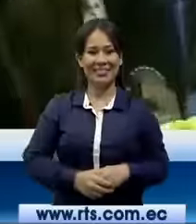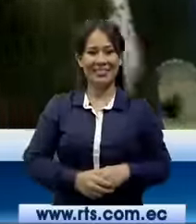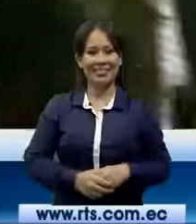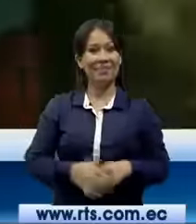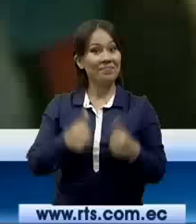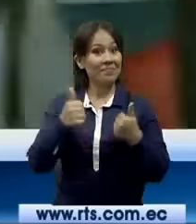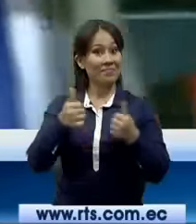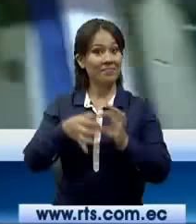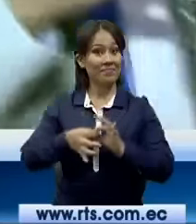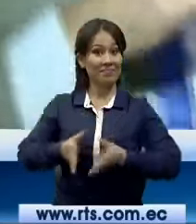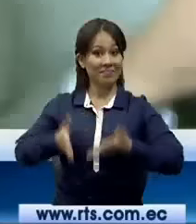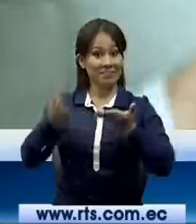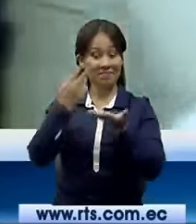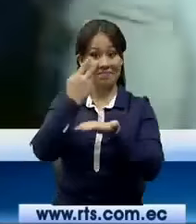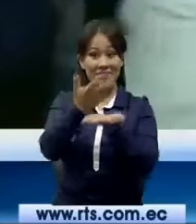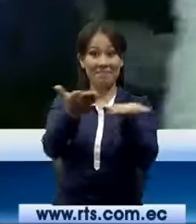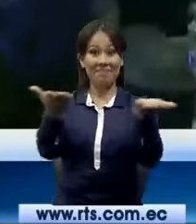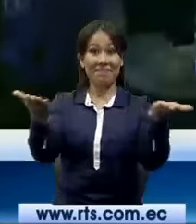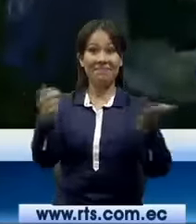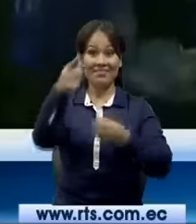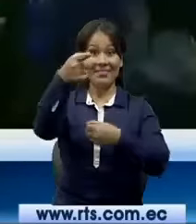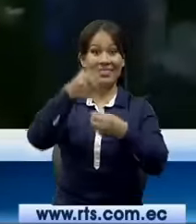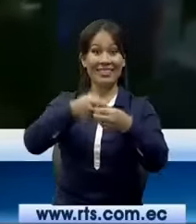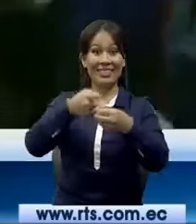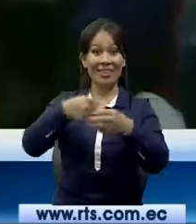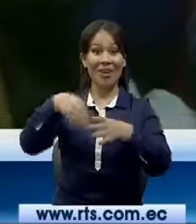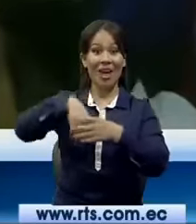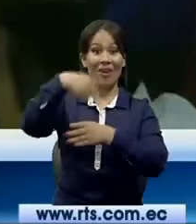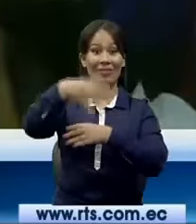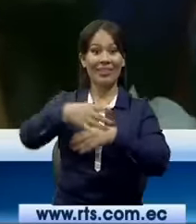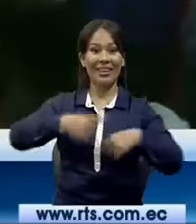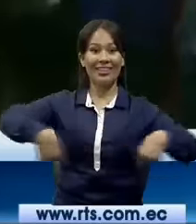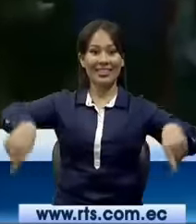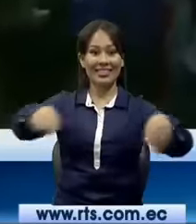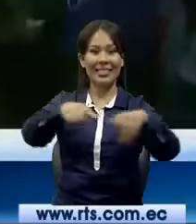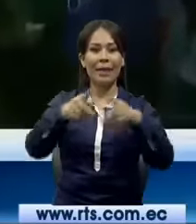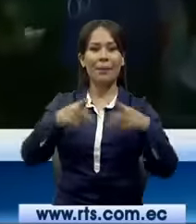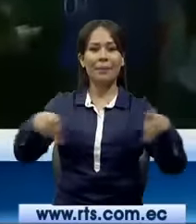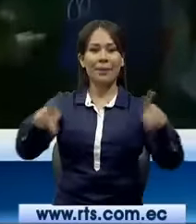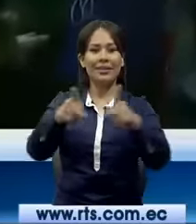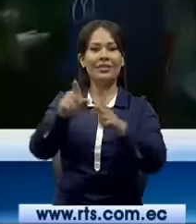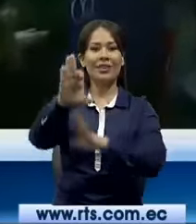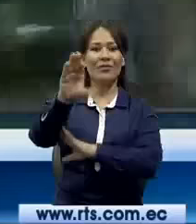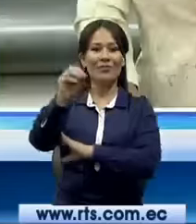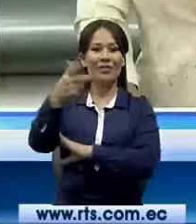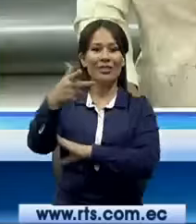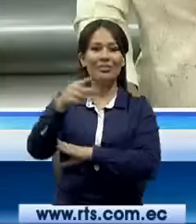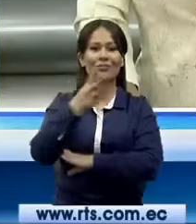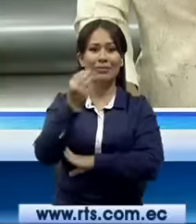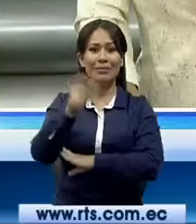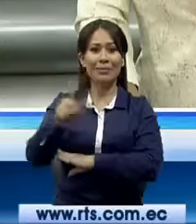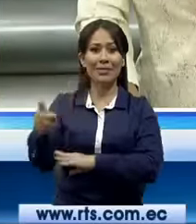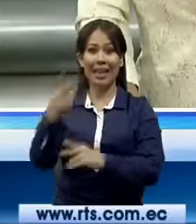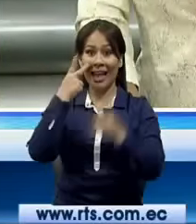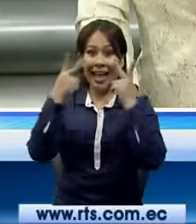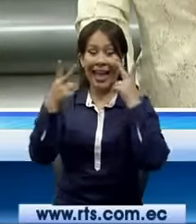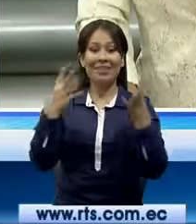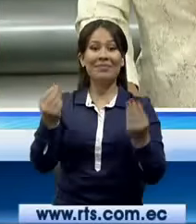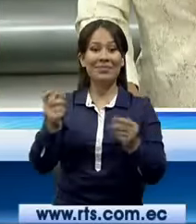Bueno, compañeros, esta es la información que les llevamos aquí desde los exteriores de la Plaza Foch, donde decenas de personas se han apostado acá. Han